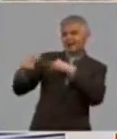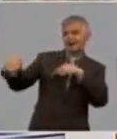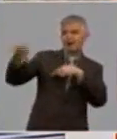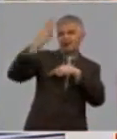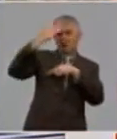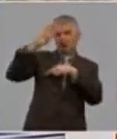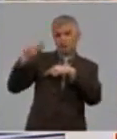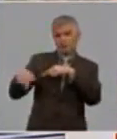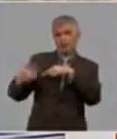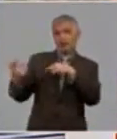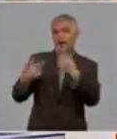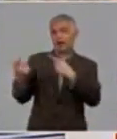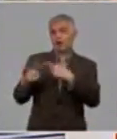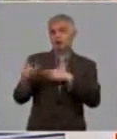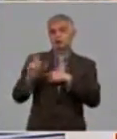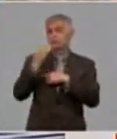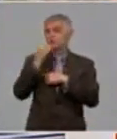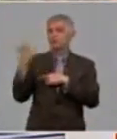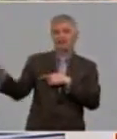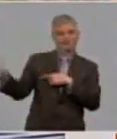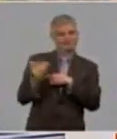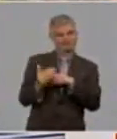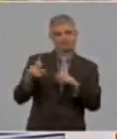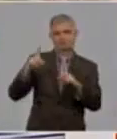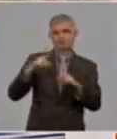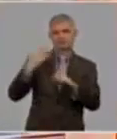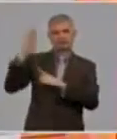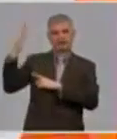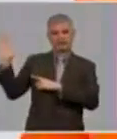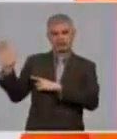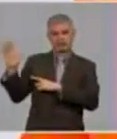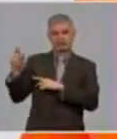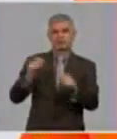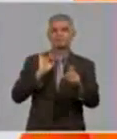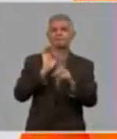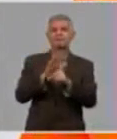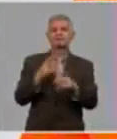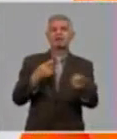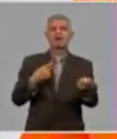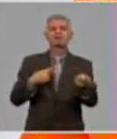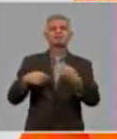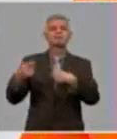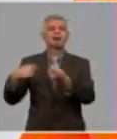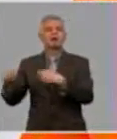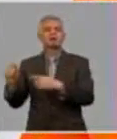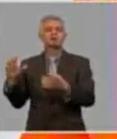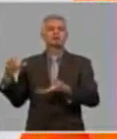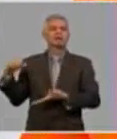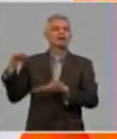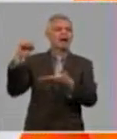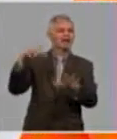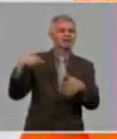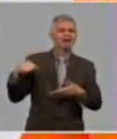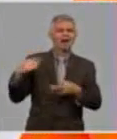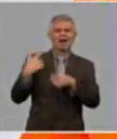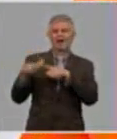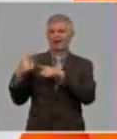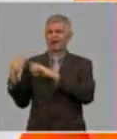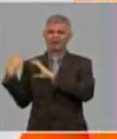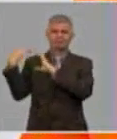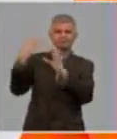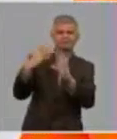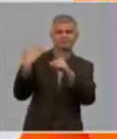arribo de extranjeros. Se inicia el despacho de cargas no comerciales a personas naturales en las provincias donde las transitarias tienen